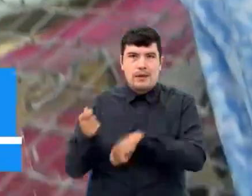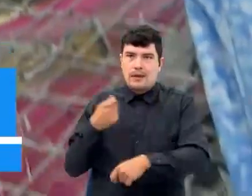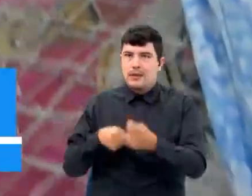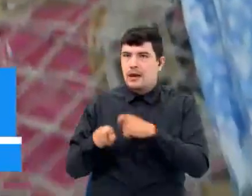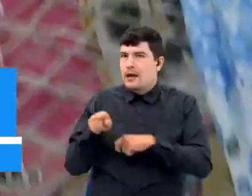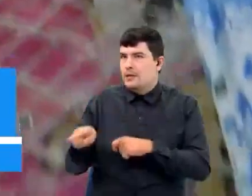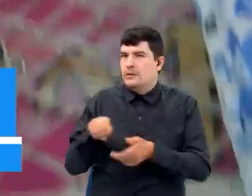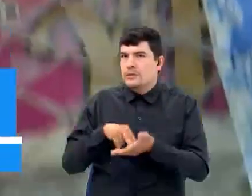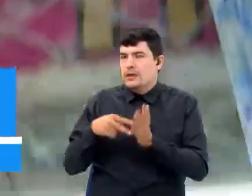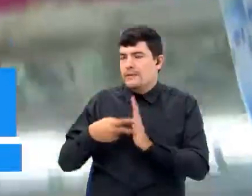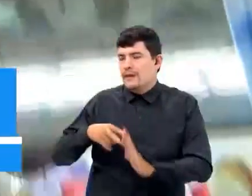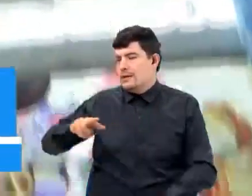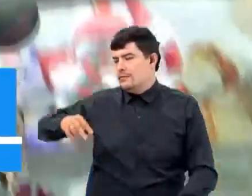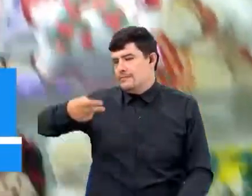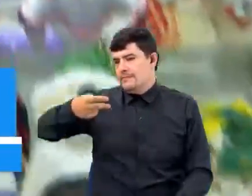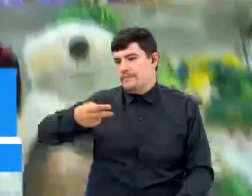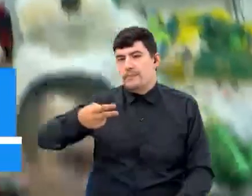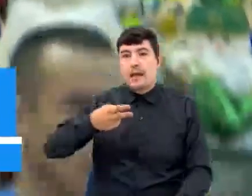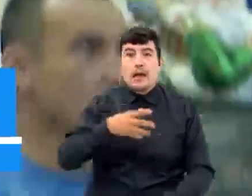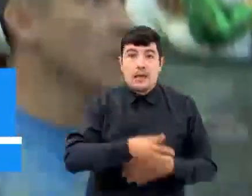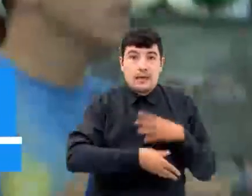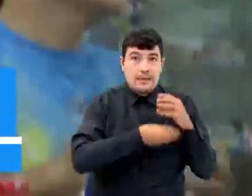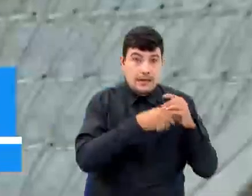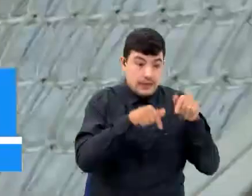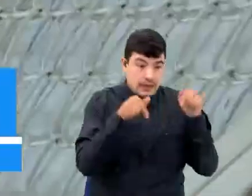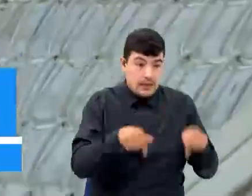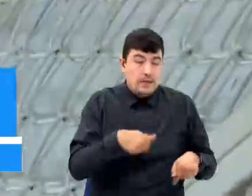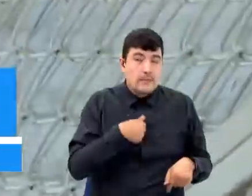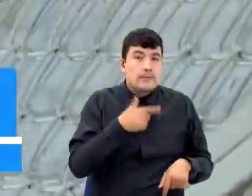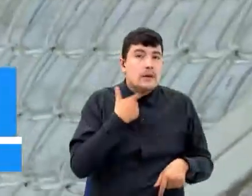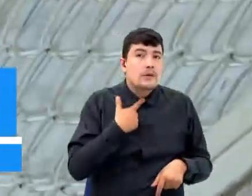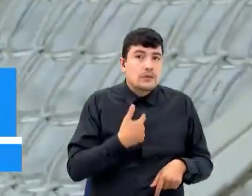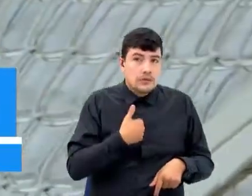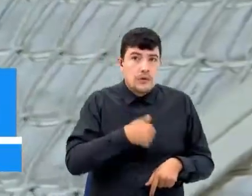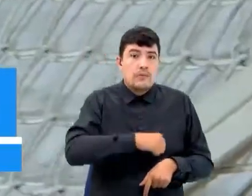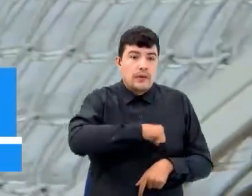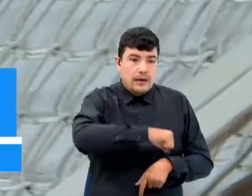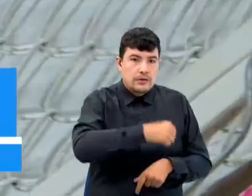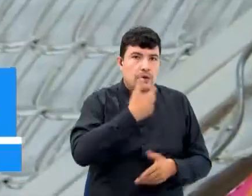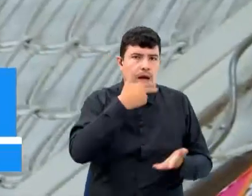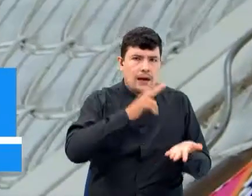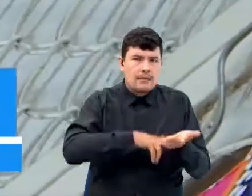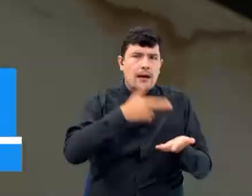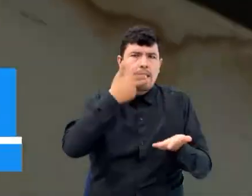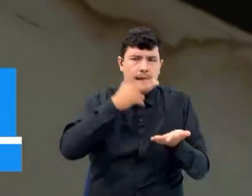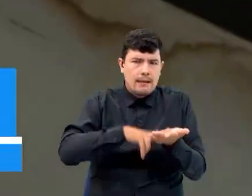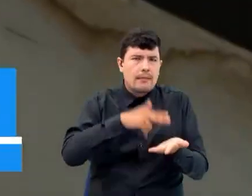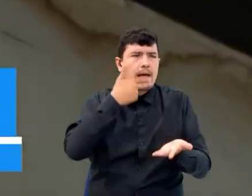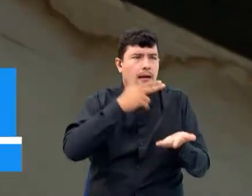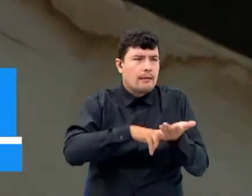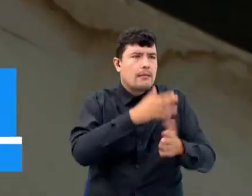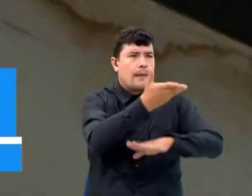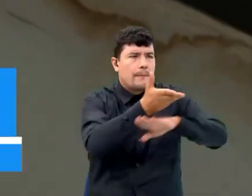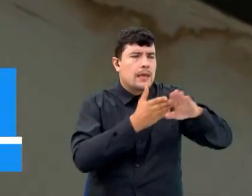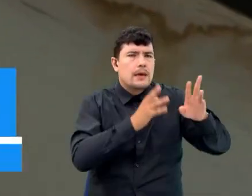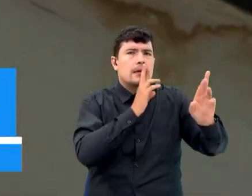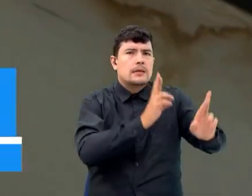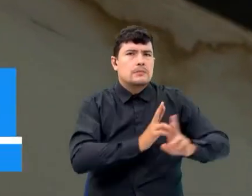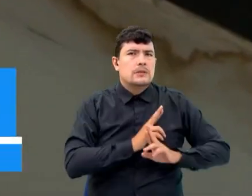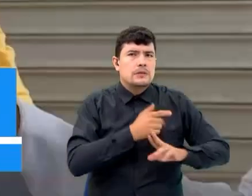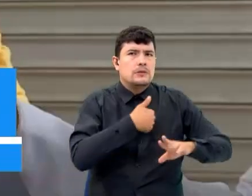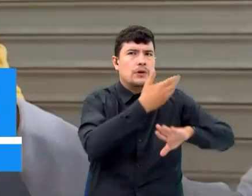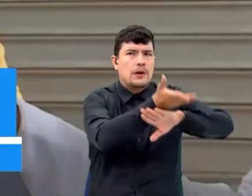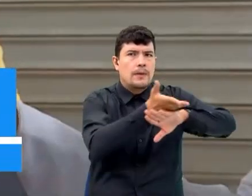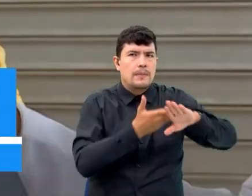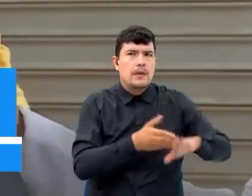segunda. He pasado, acá tengo, porque me gusta con pruebas, tengo los derechos de petición que le pasé a infraestructura por 8 millones de pesos que